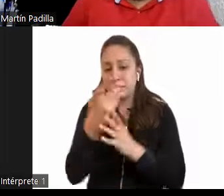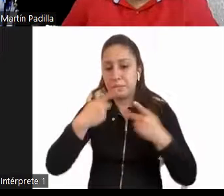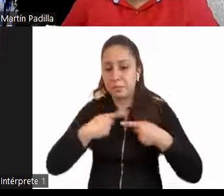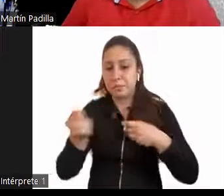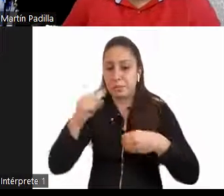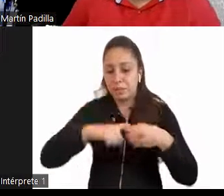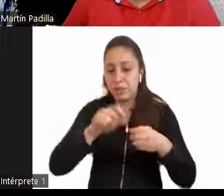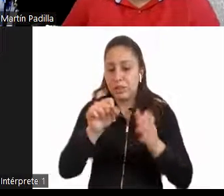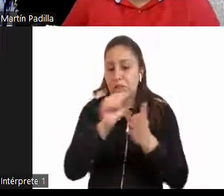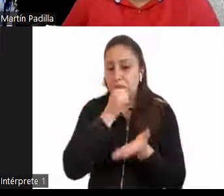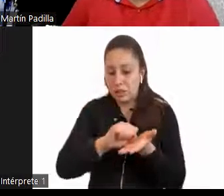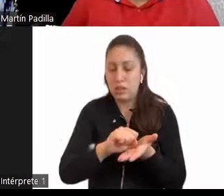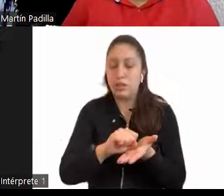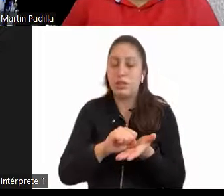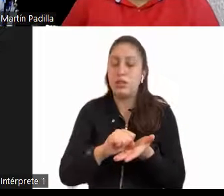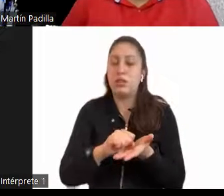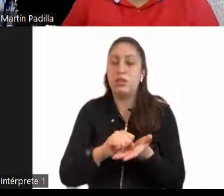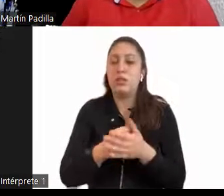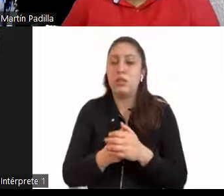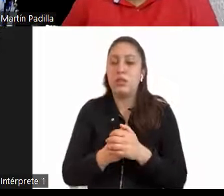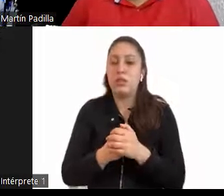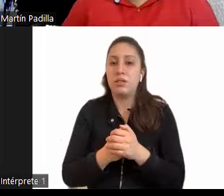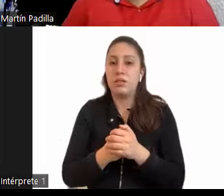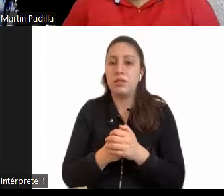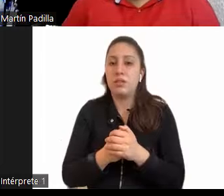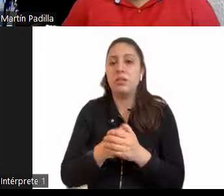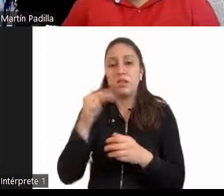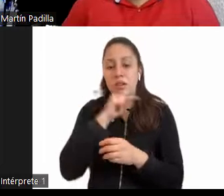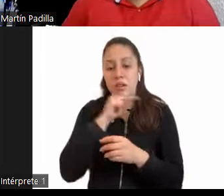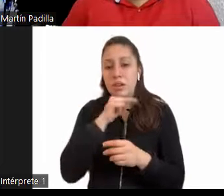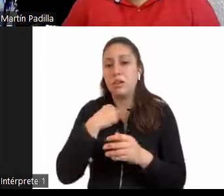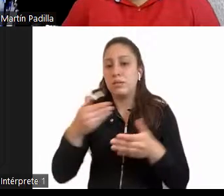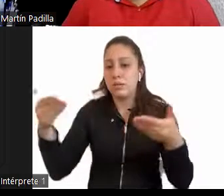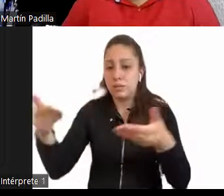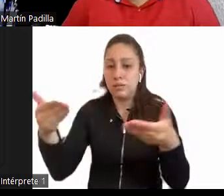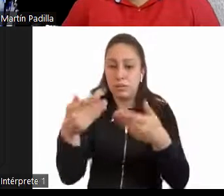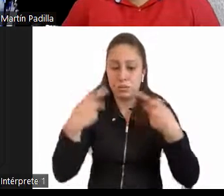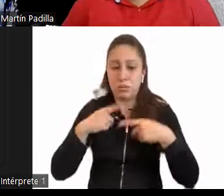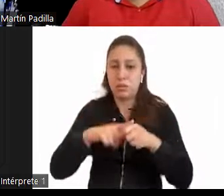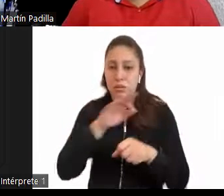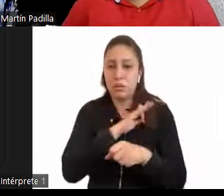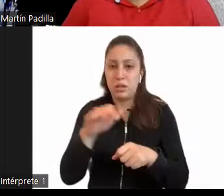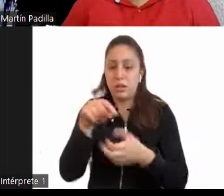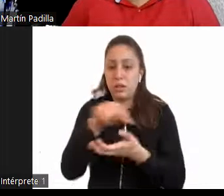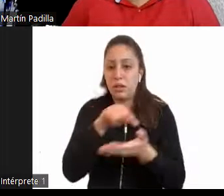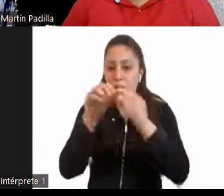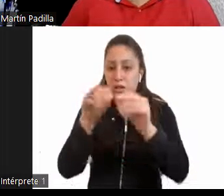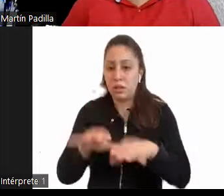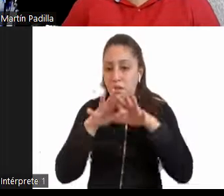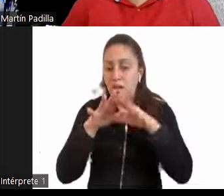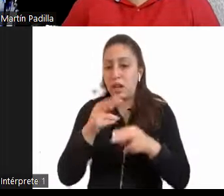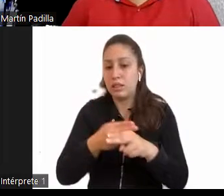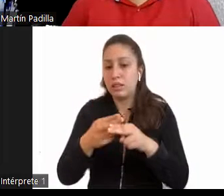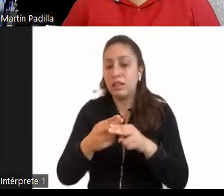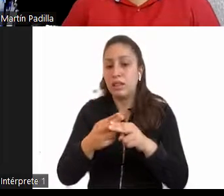secretario técnico y a brevedad presentárselos de manera formal en el pleno una vez que así